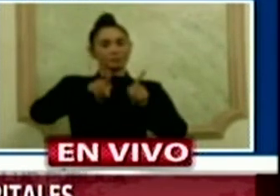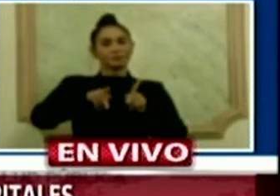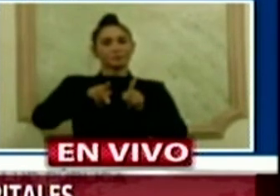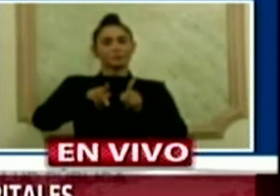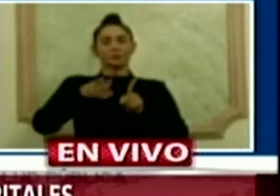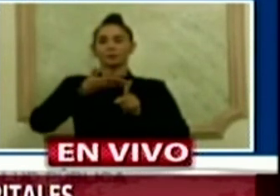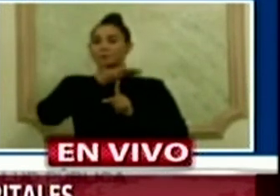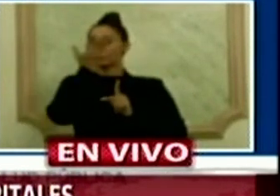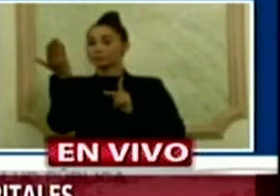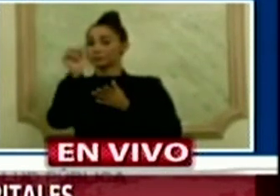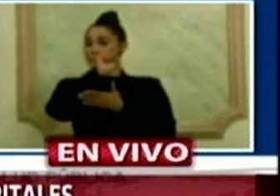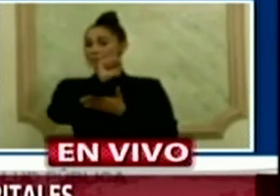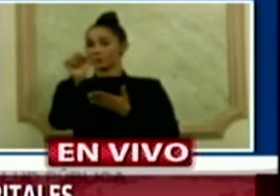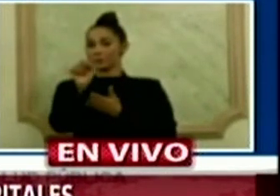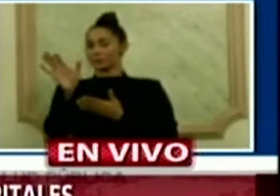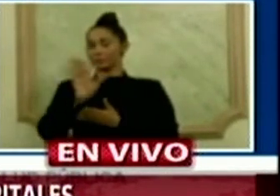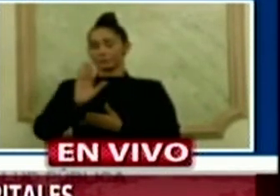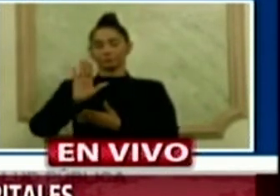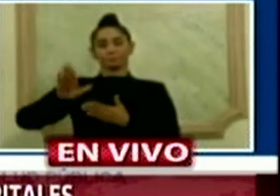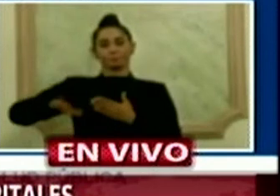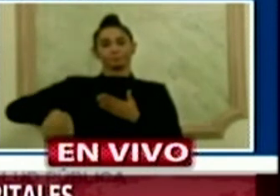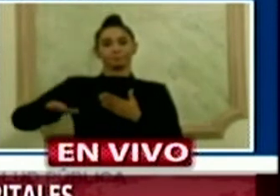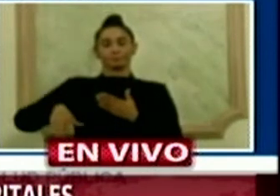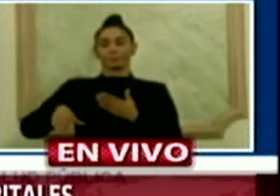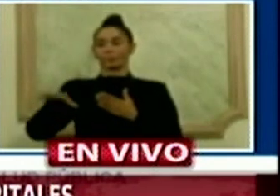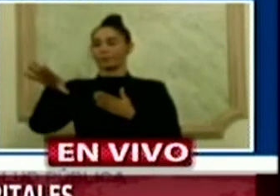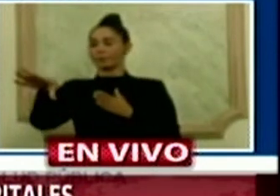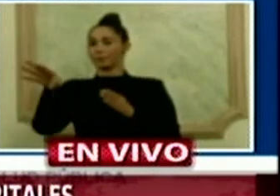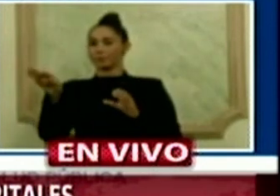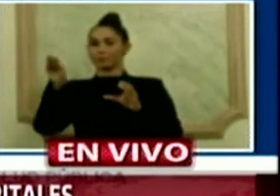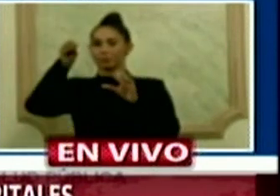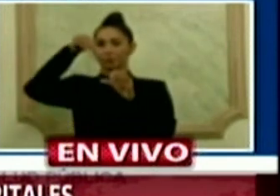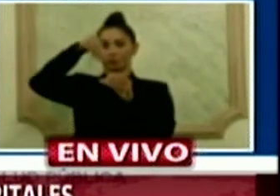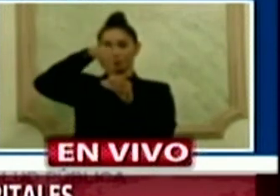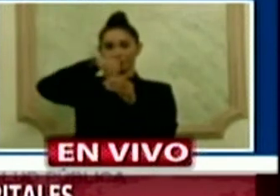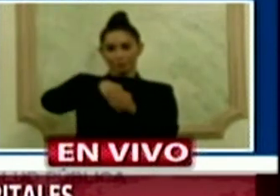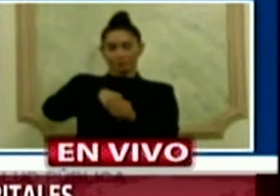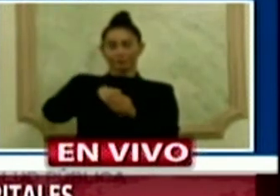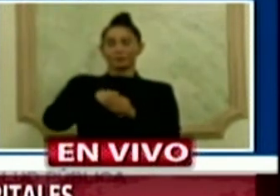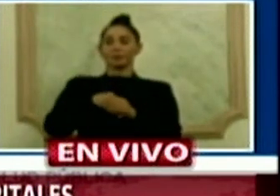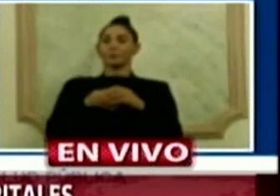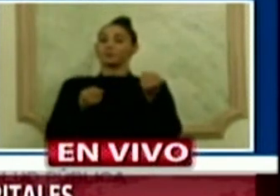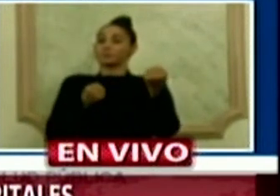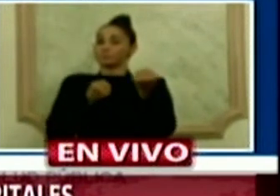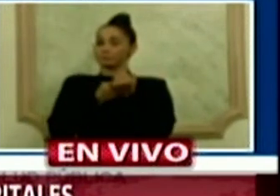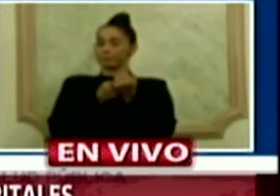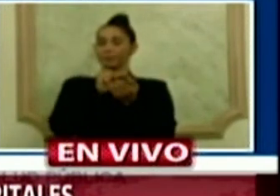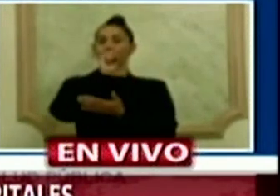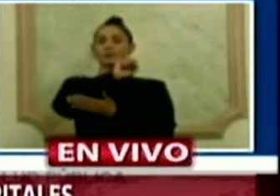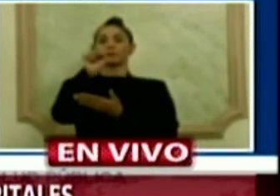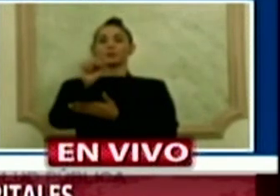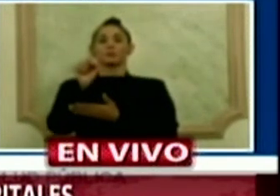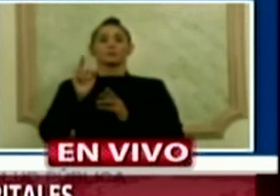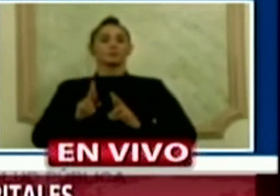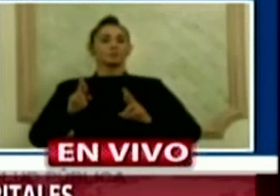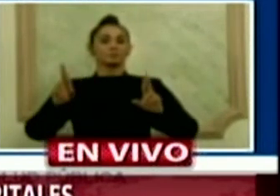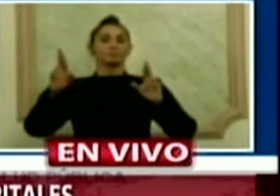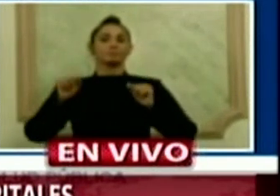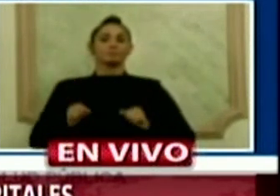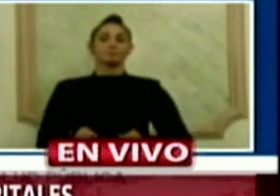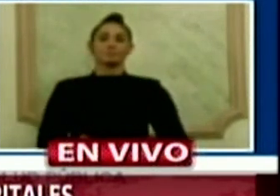Salud todavía, serán afiliados en el régimen subsidiado inmediatamente.